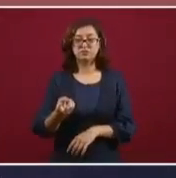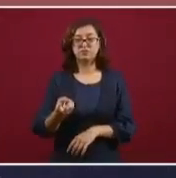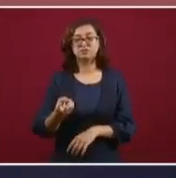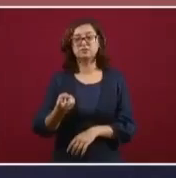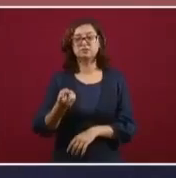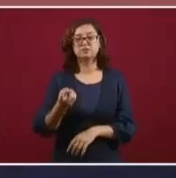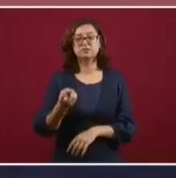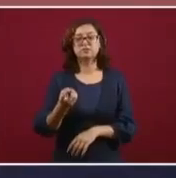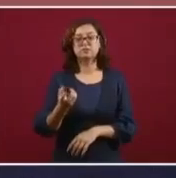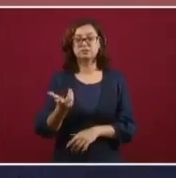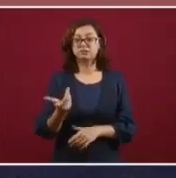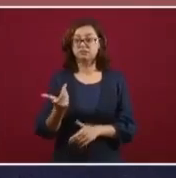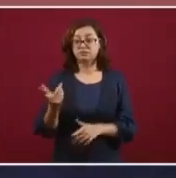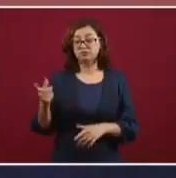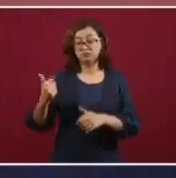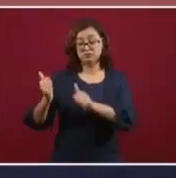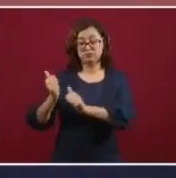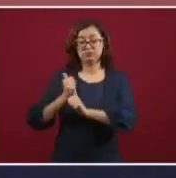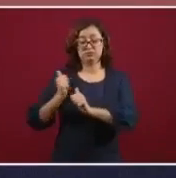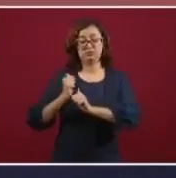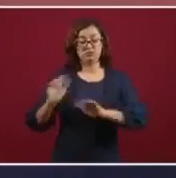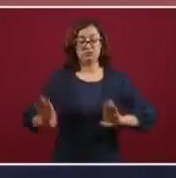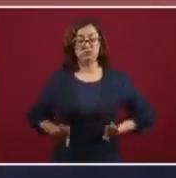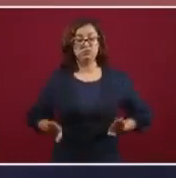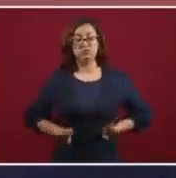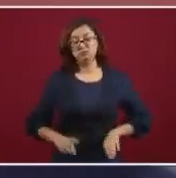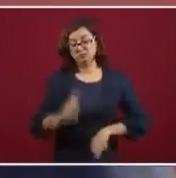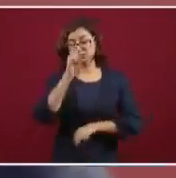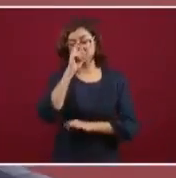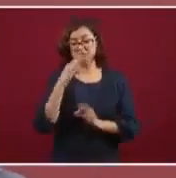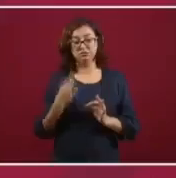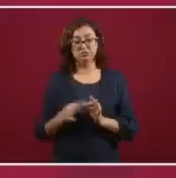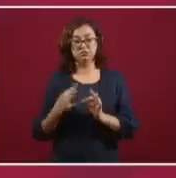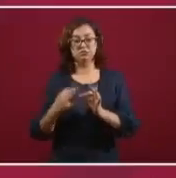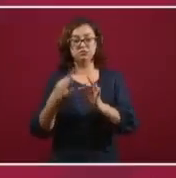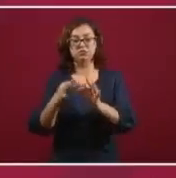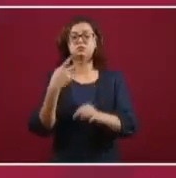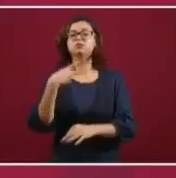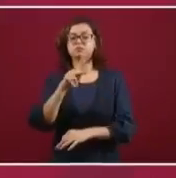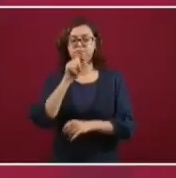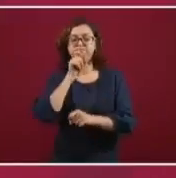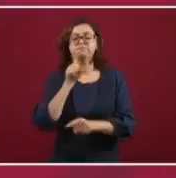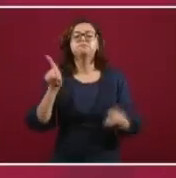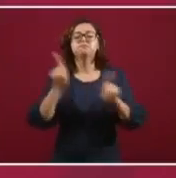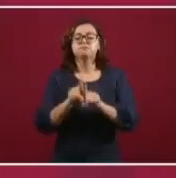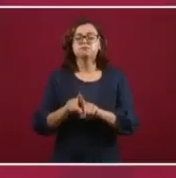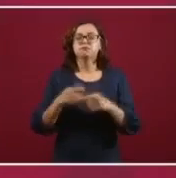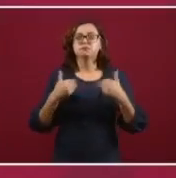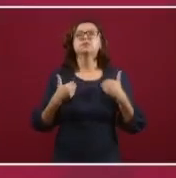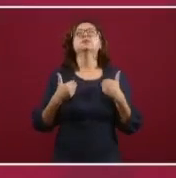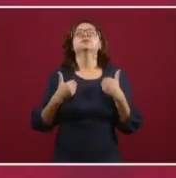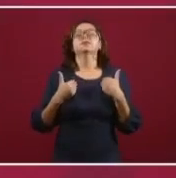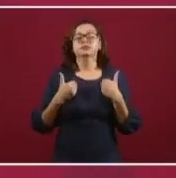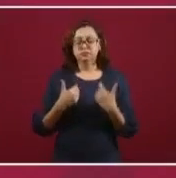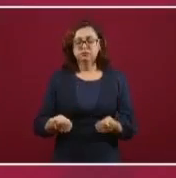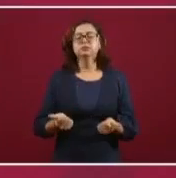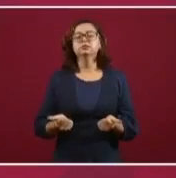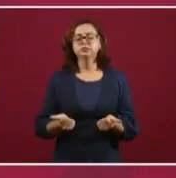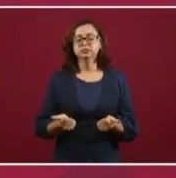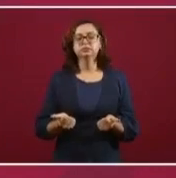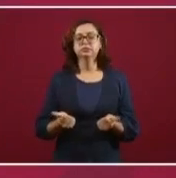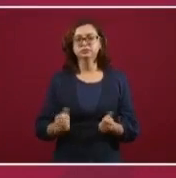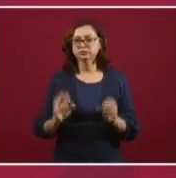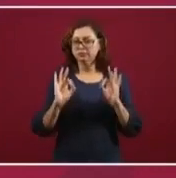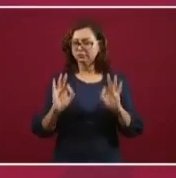además de la disciplina, están entendiendo muy bien de que podemos